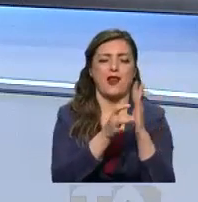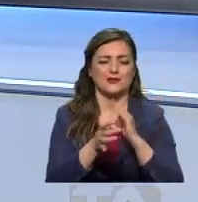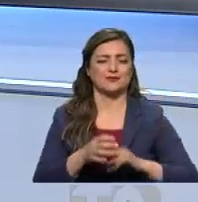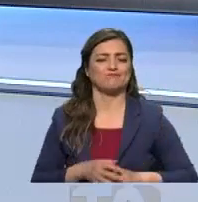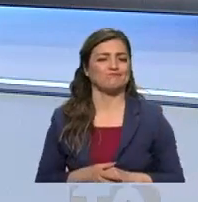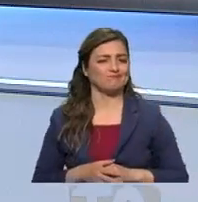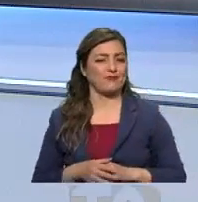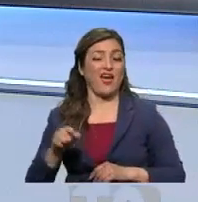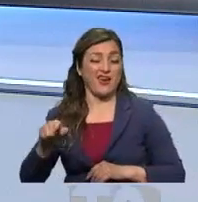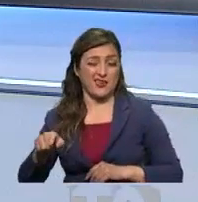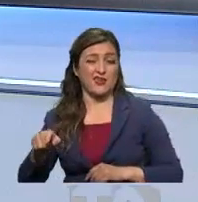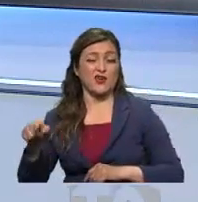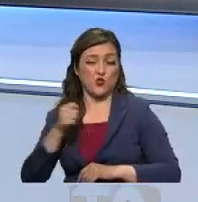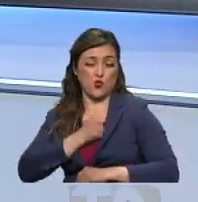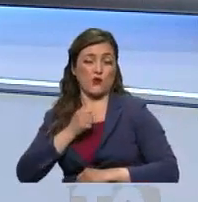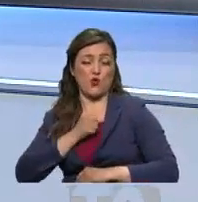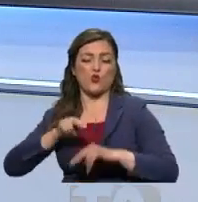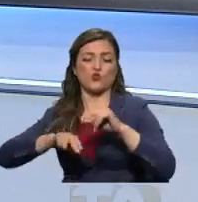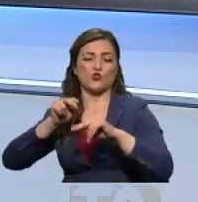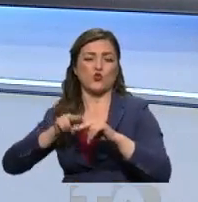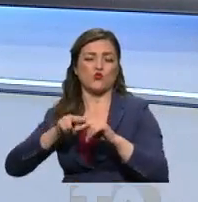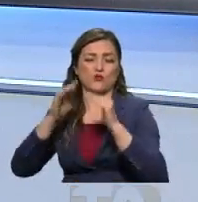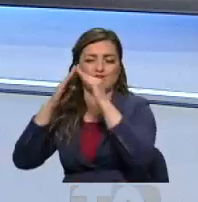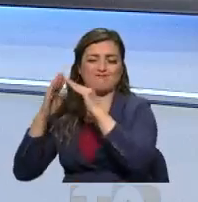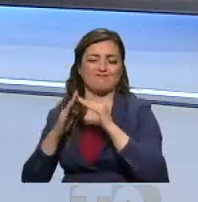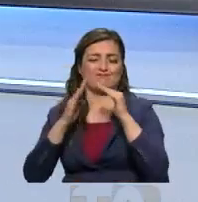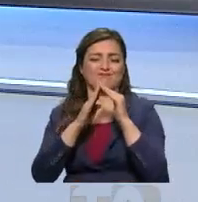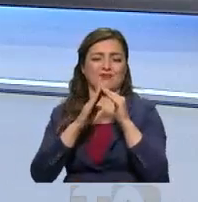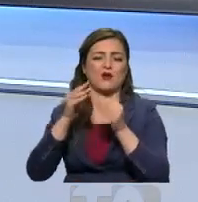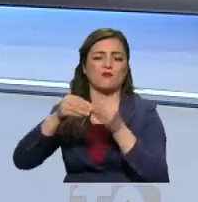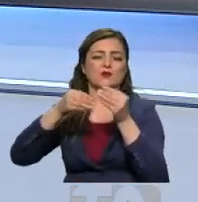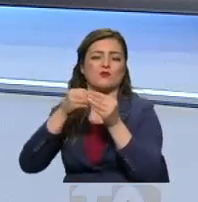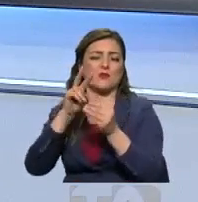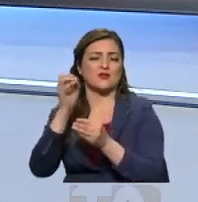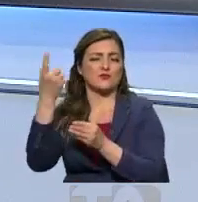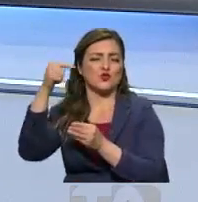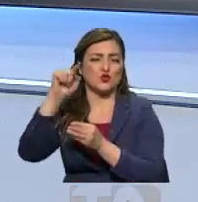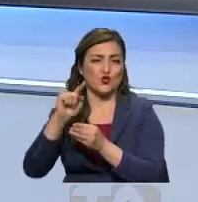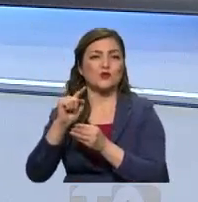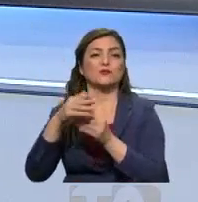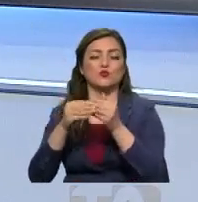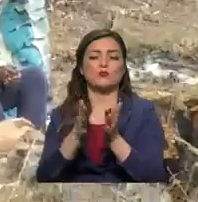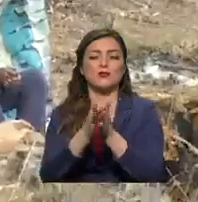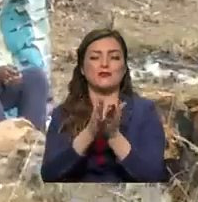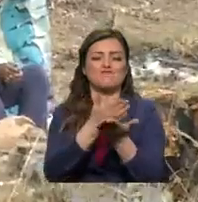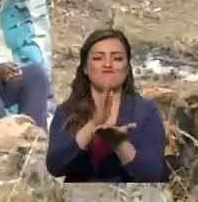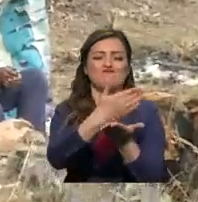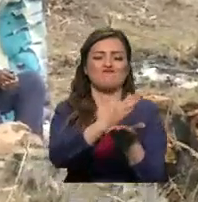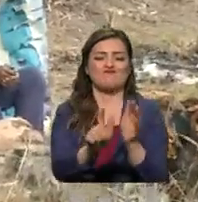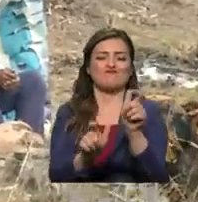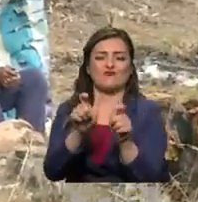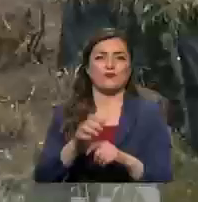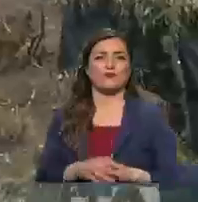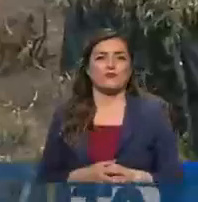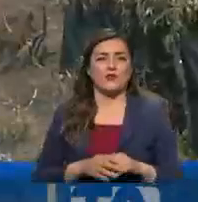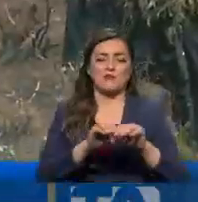de 20 millones de dólares, por lo que los propietarios de la constructora piden el desalojo de las familias. Con